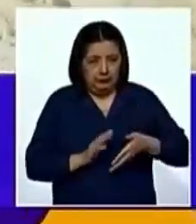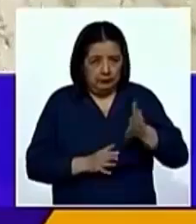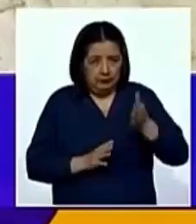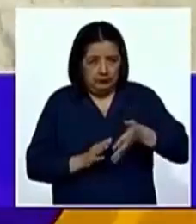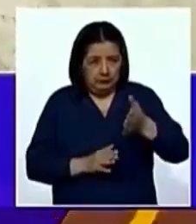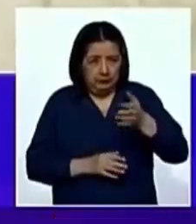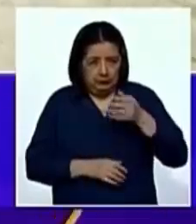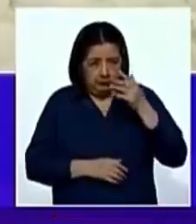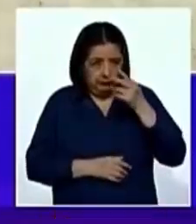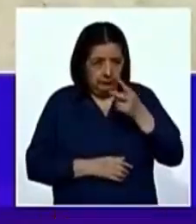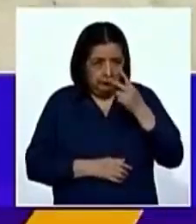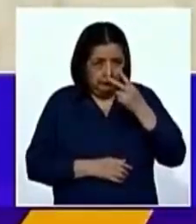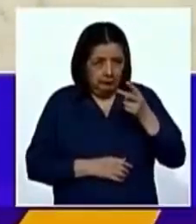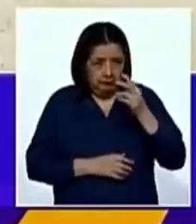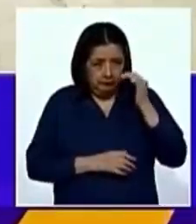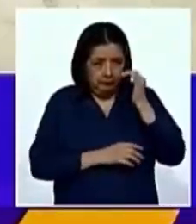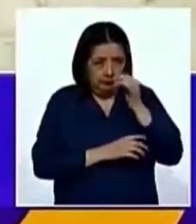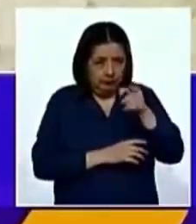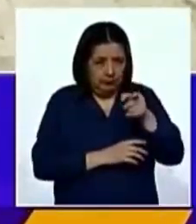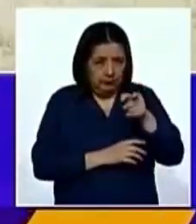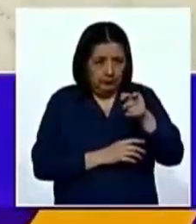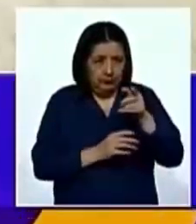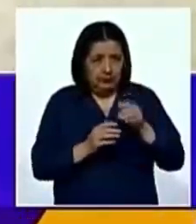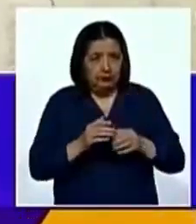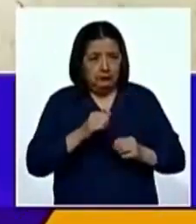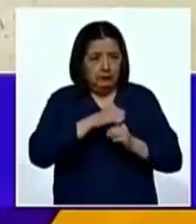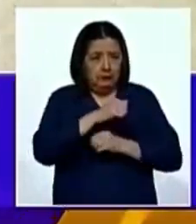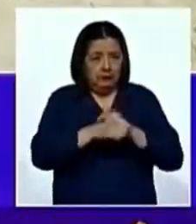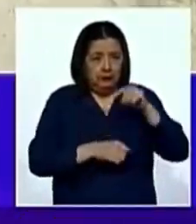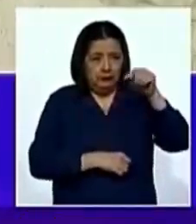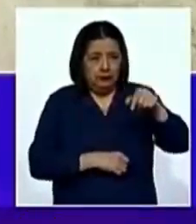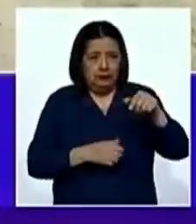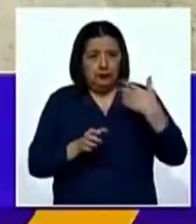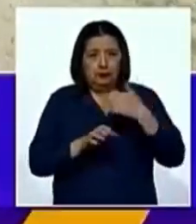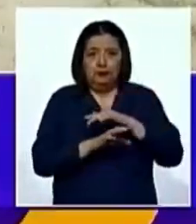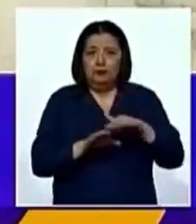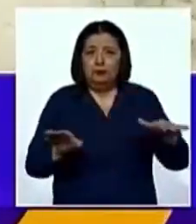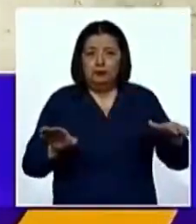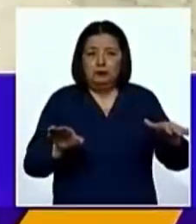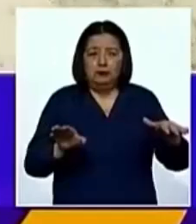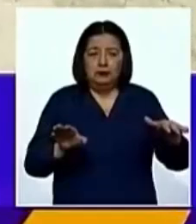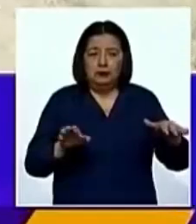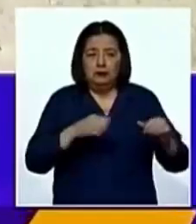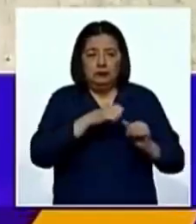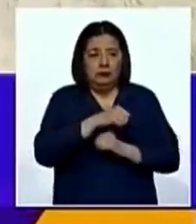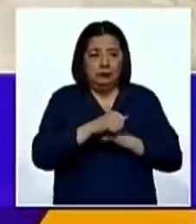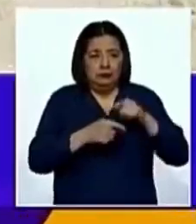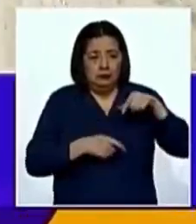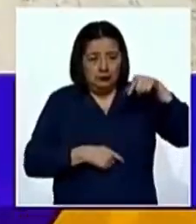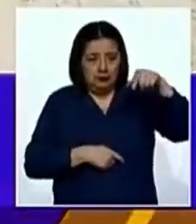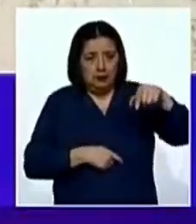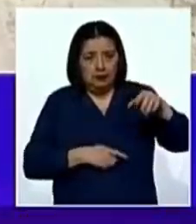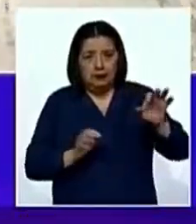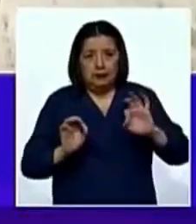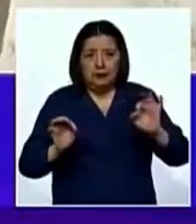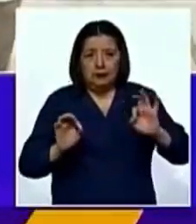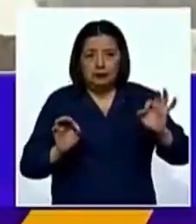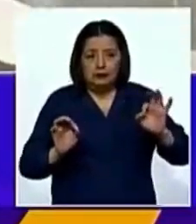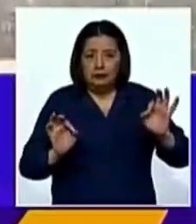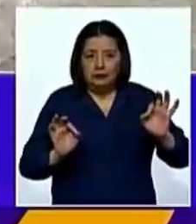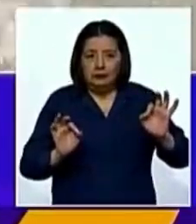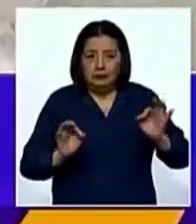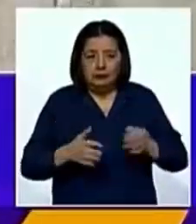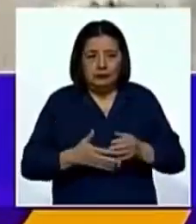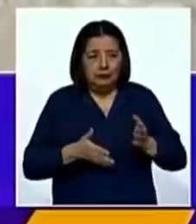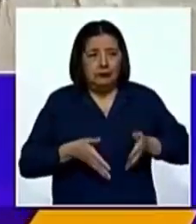no doblas todavía. Vamos, para que vean ustedes que llega el puente acá, y acá acabó el puente, y acá ya no hay camino para ir para